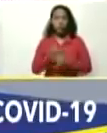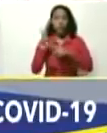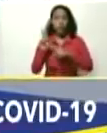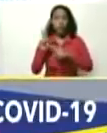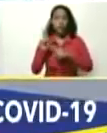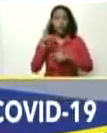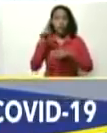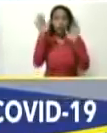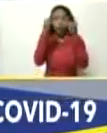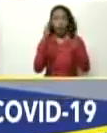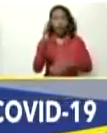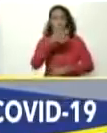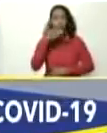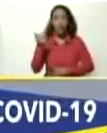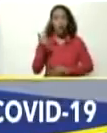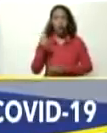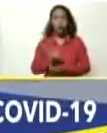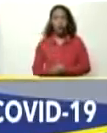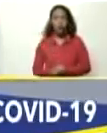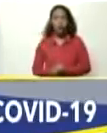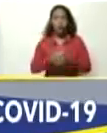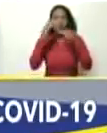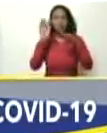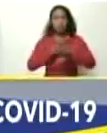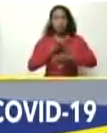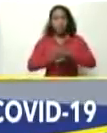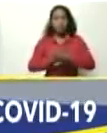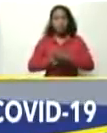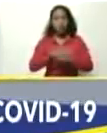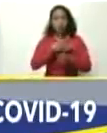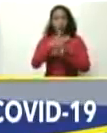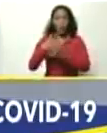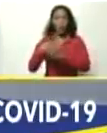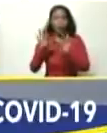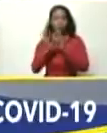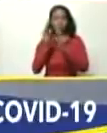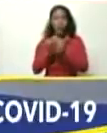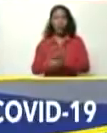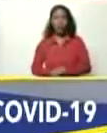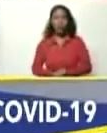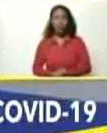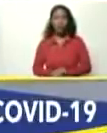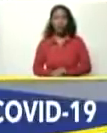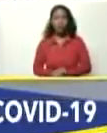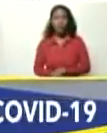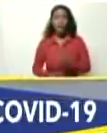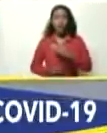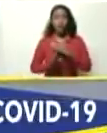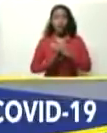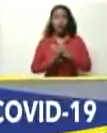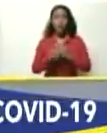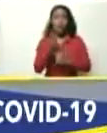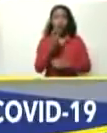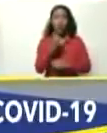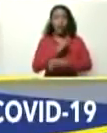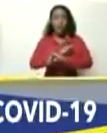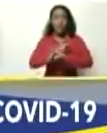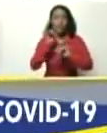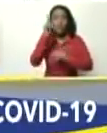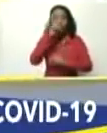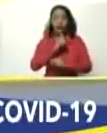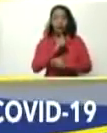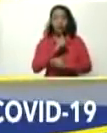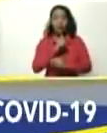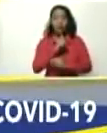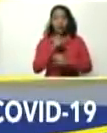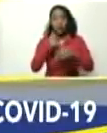Navidad, pasarla mejor, pasarla bien, compartir en familia. Y todavía falta el bono de fin de año. No